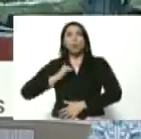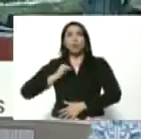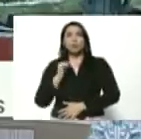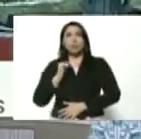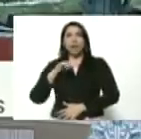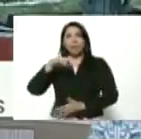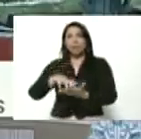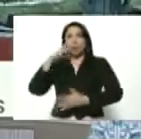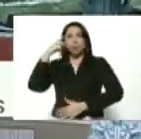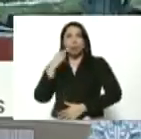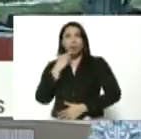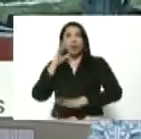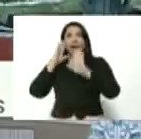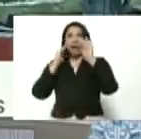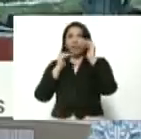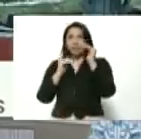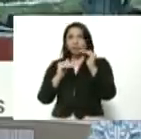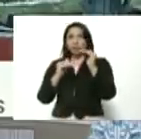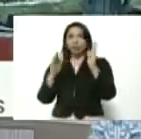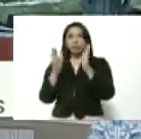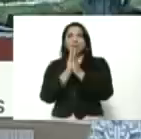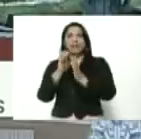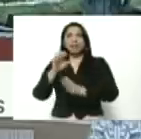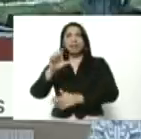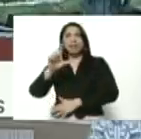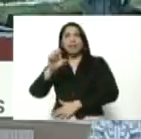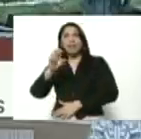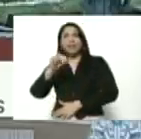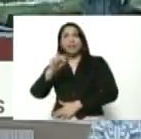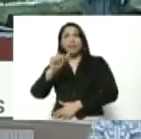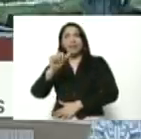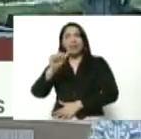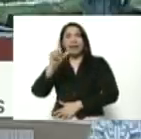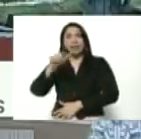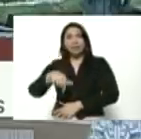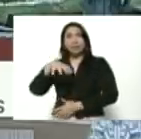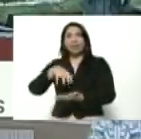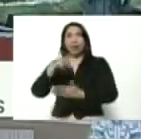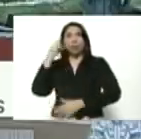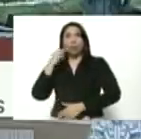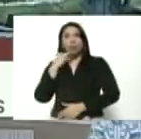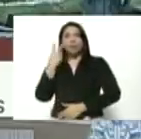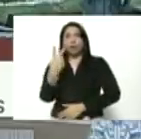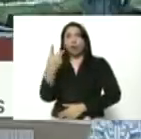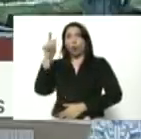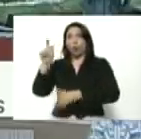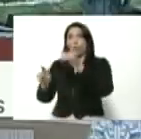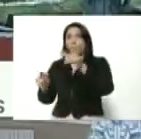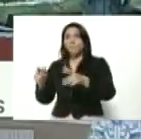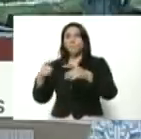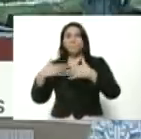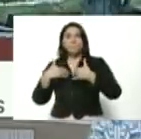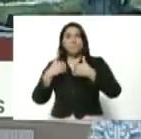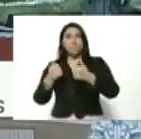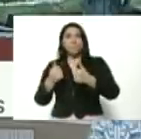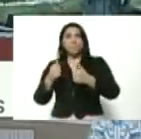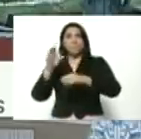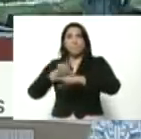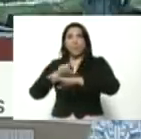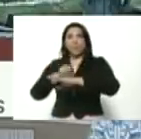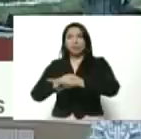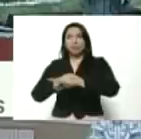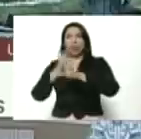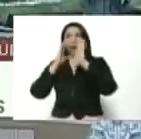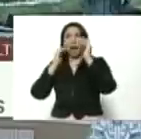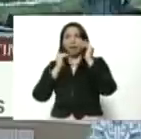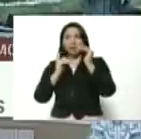estaba en atención en santa elena de uairén y dos médicos de personal de salud que también estaban en atención